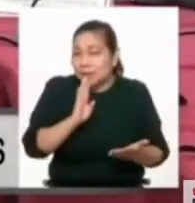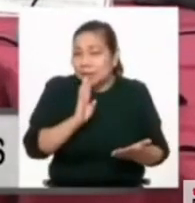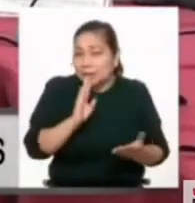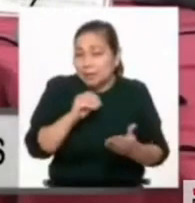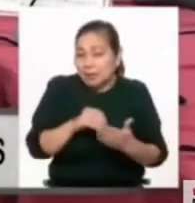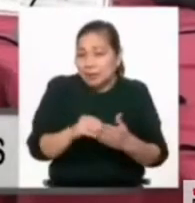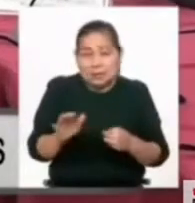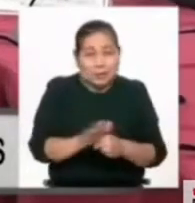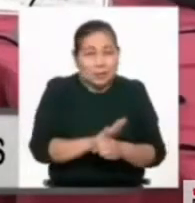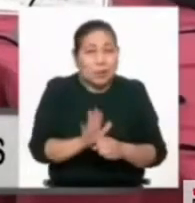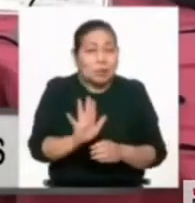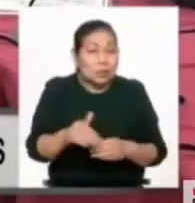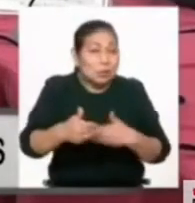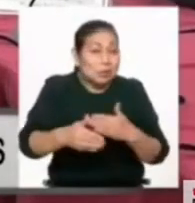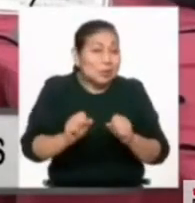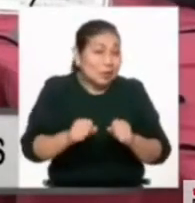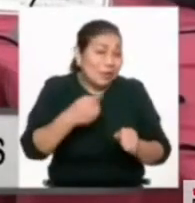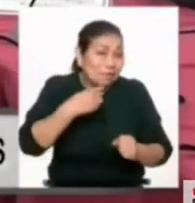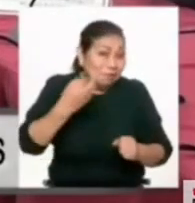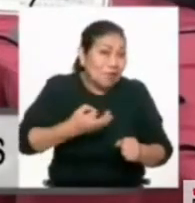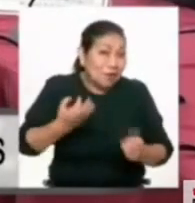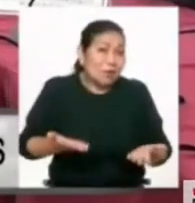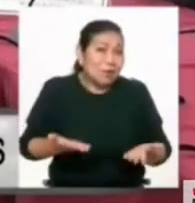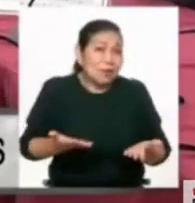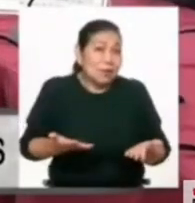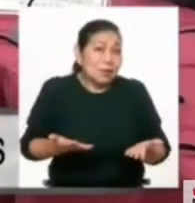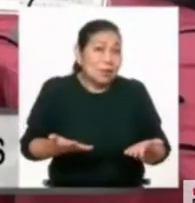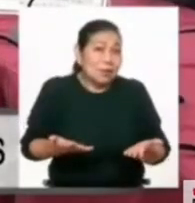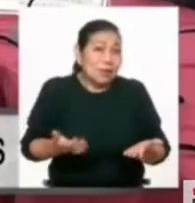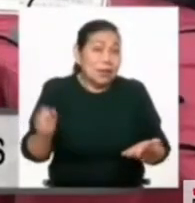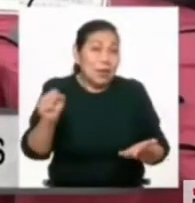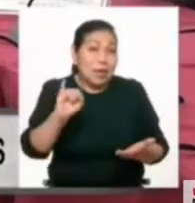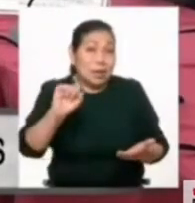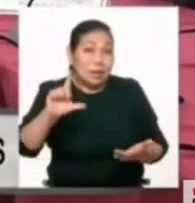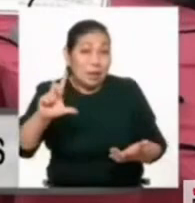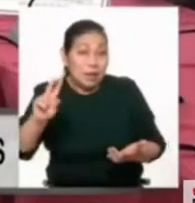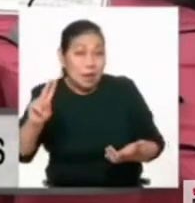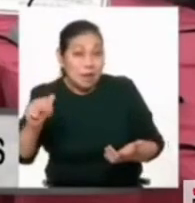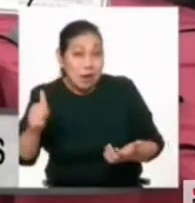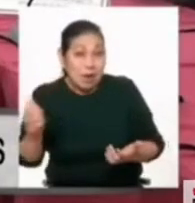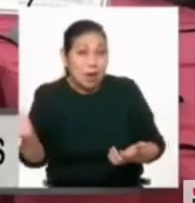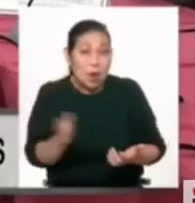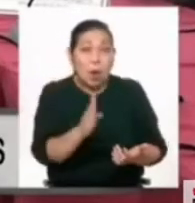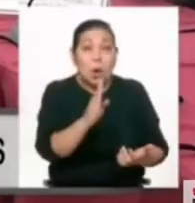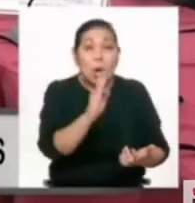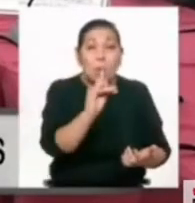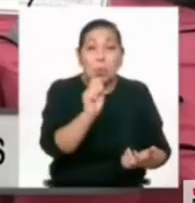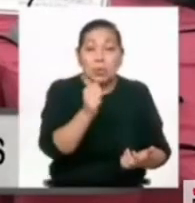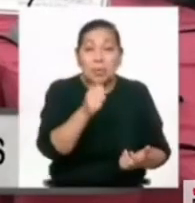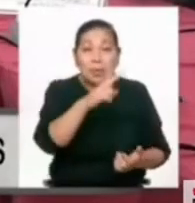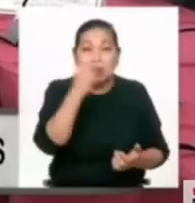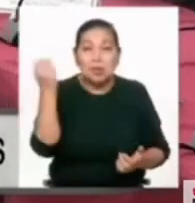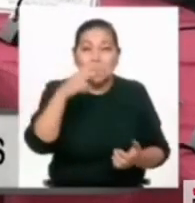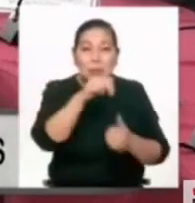se han llegado a concretar, sucedieron. Realmente se llegó a convertir el señor Silva en ministro y también el señor Bustamante en